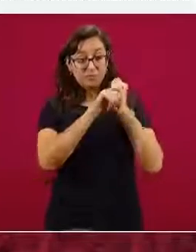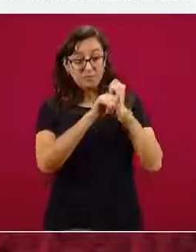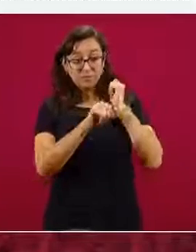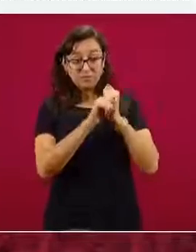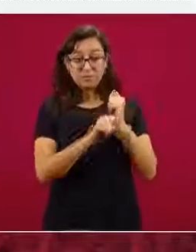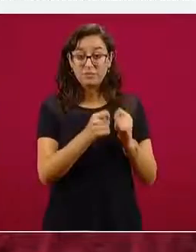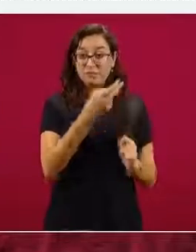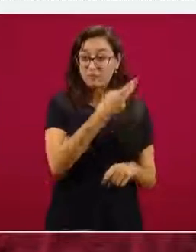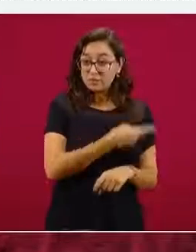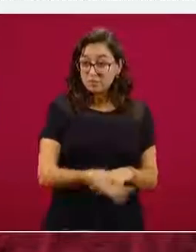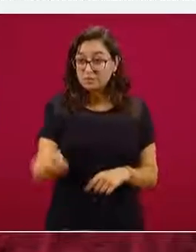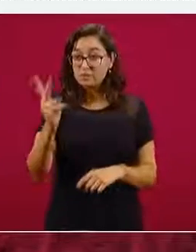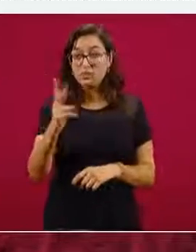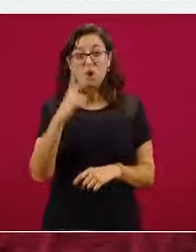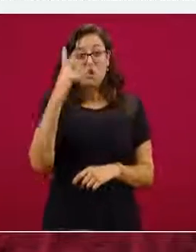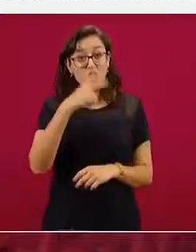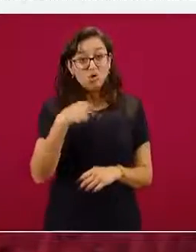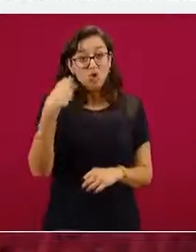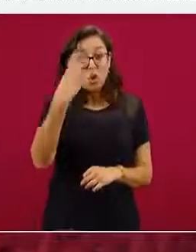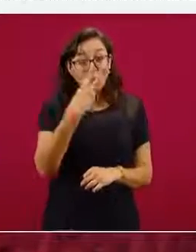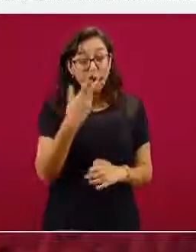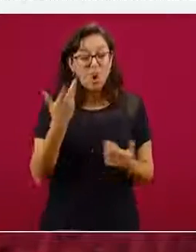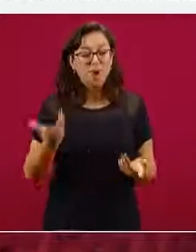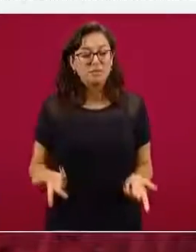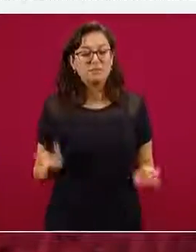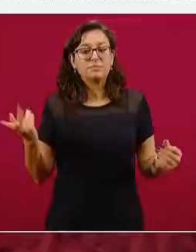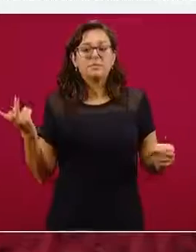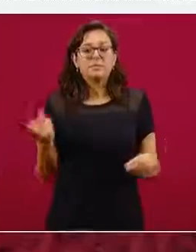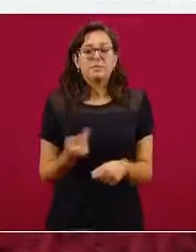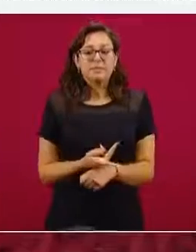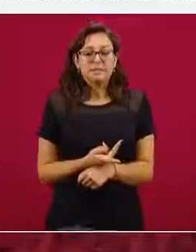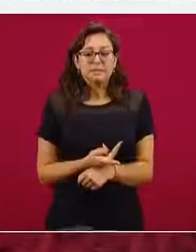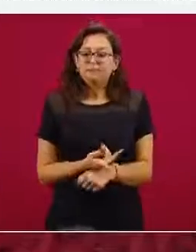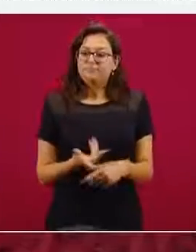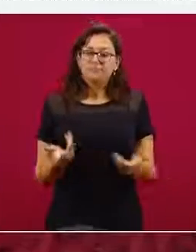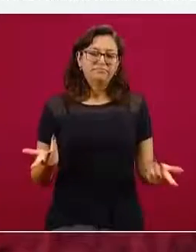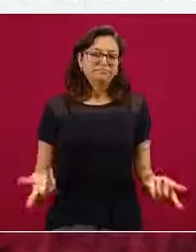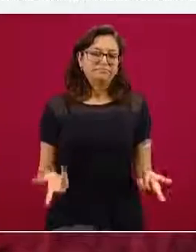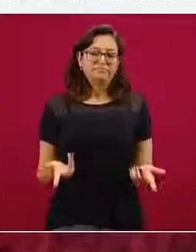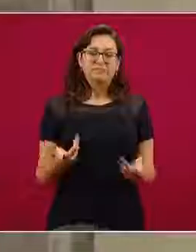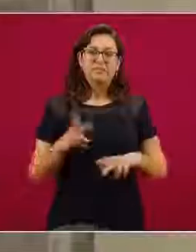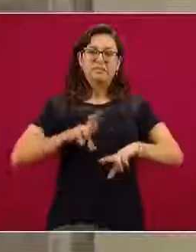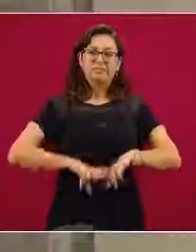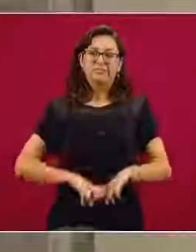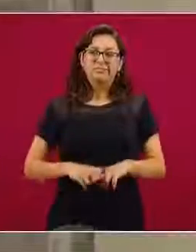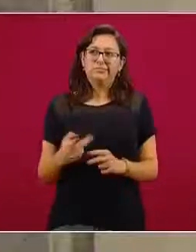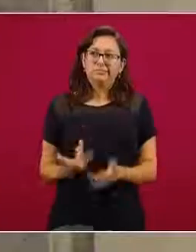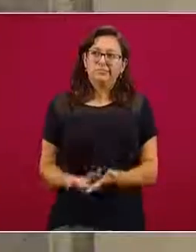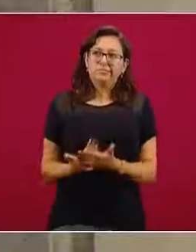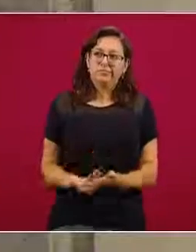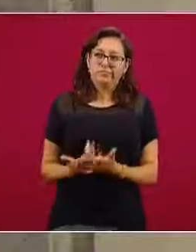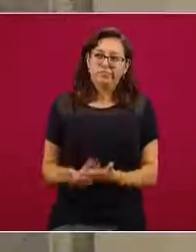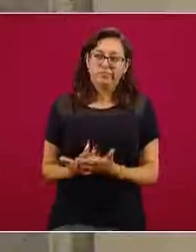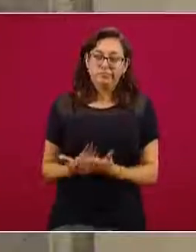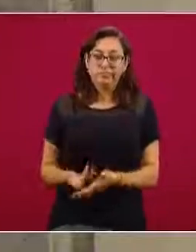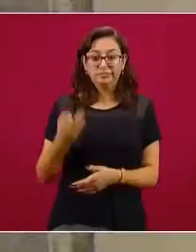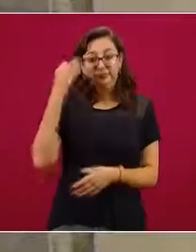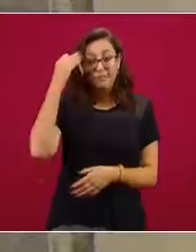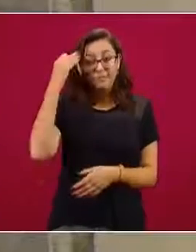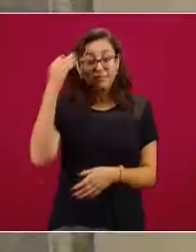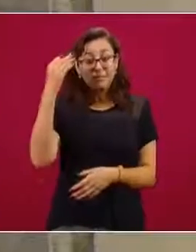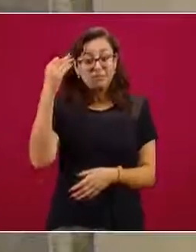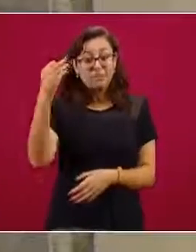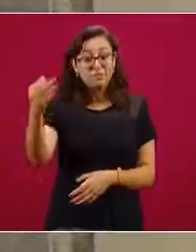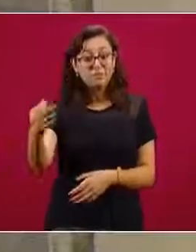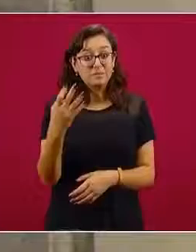tarda 2, 3 horas en llegar, pues estamos pasando la mitad de nuestra vida sentados en un transporte público y